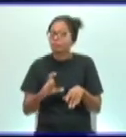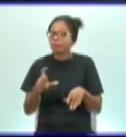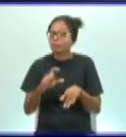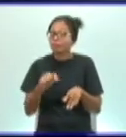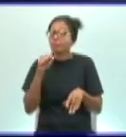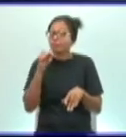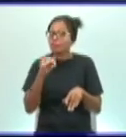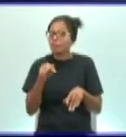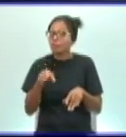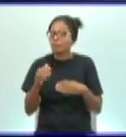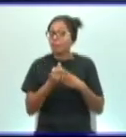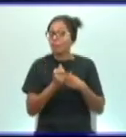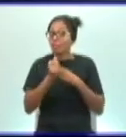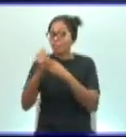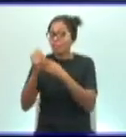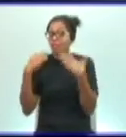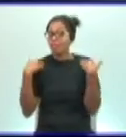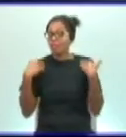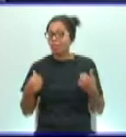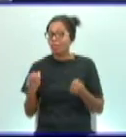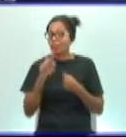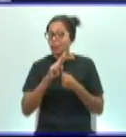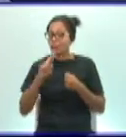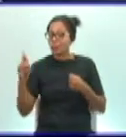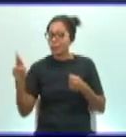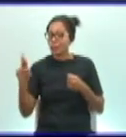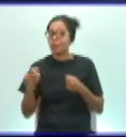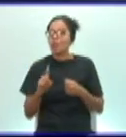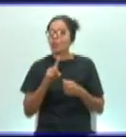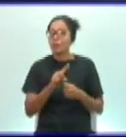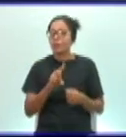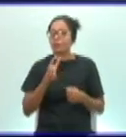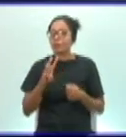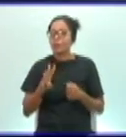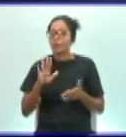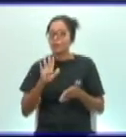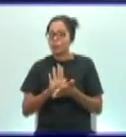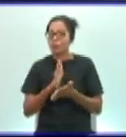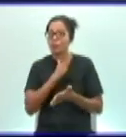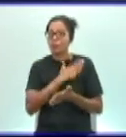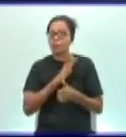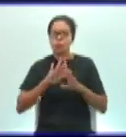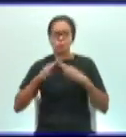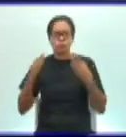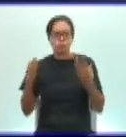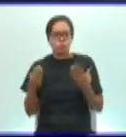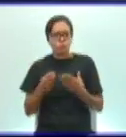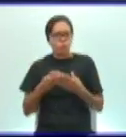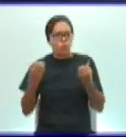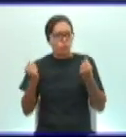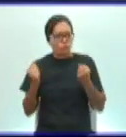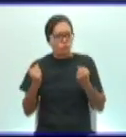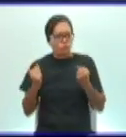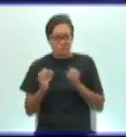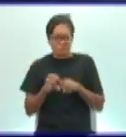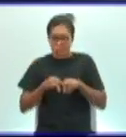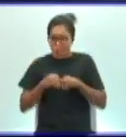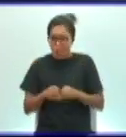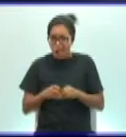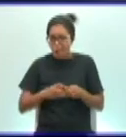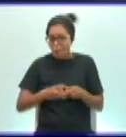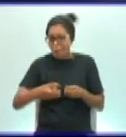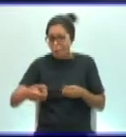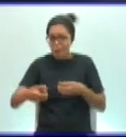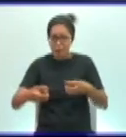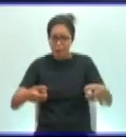del Directorio Revolucionario 13 de marzo. Toda esta dispersión de fuerzas, había que lograr la unidad, y ese es uno de los objetivos